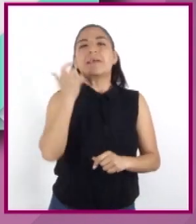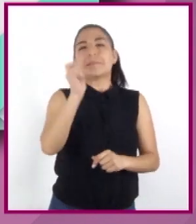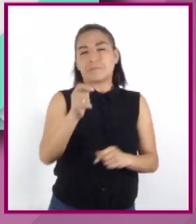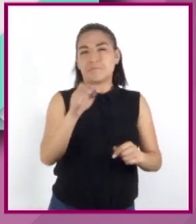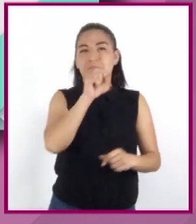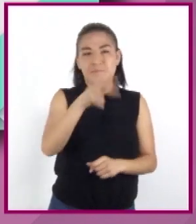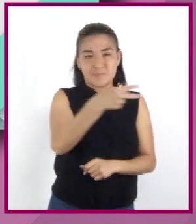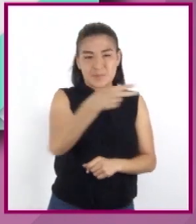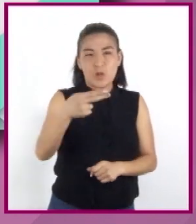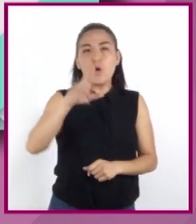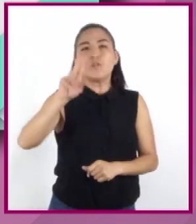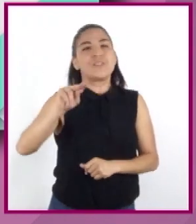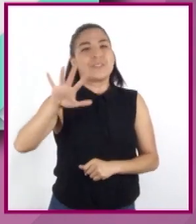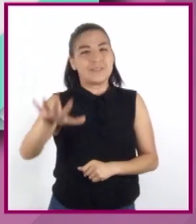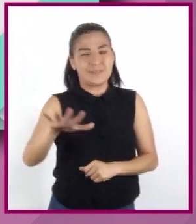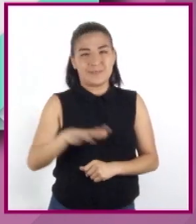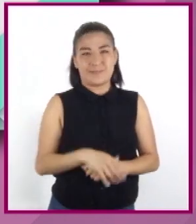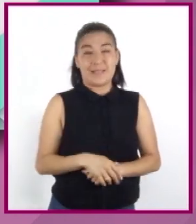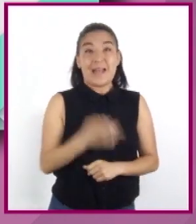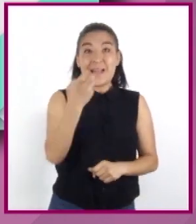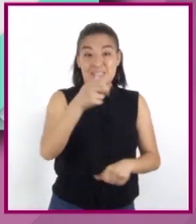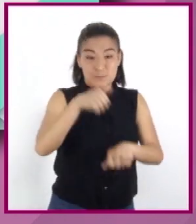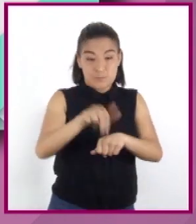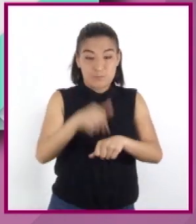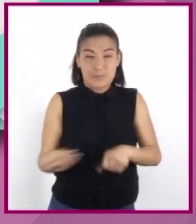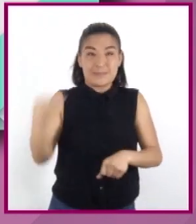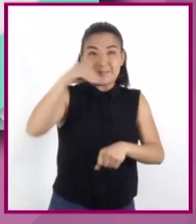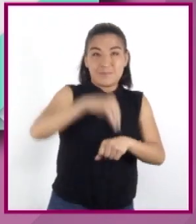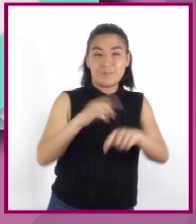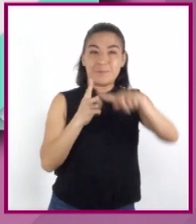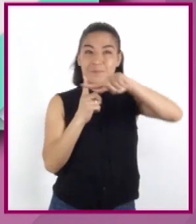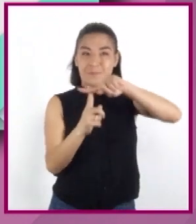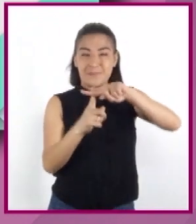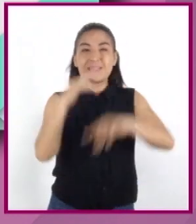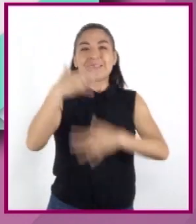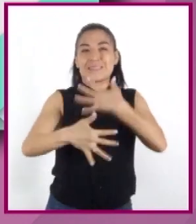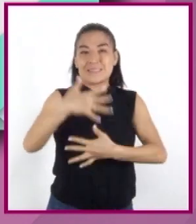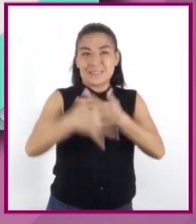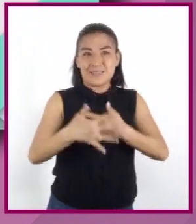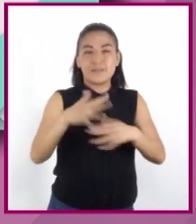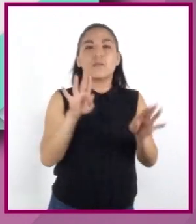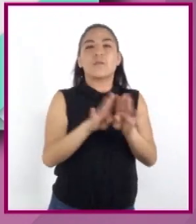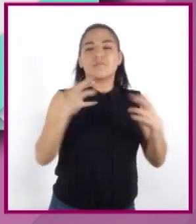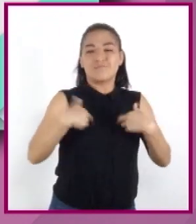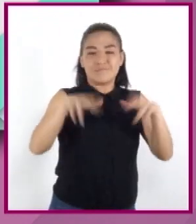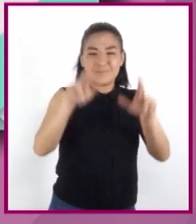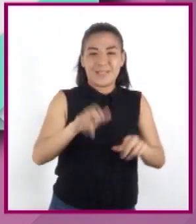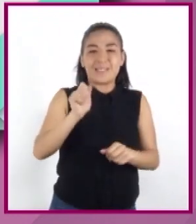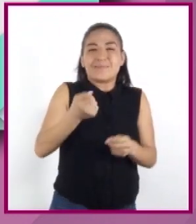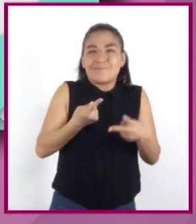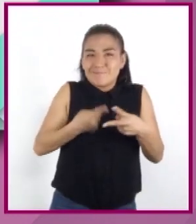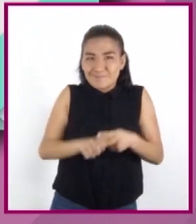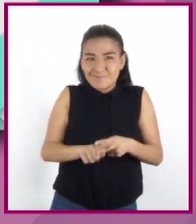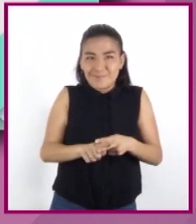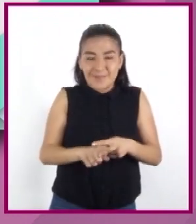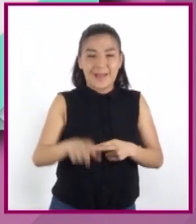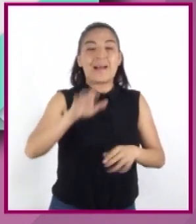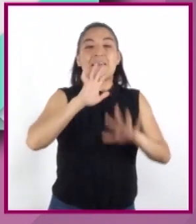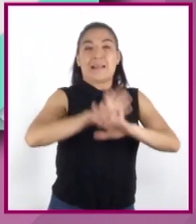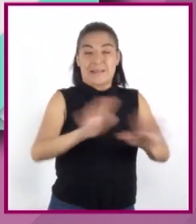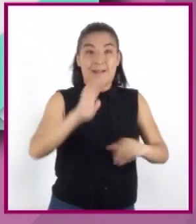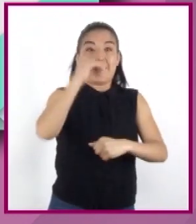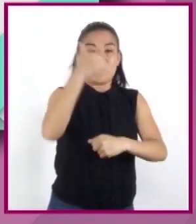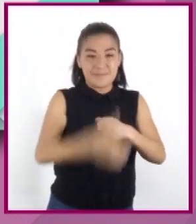igual a 85. A este número le sumamos el 15, que corresponde a la condición inicial. Y al fin hemos